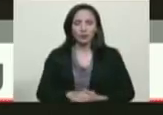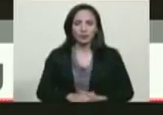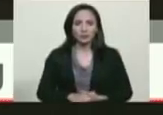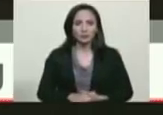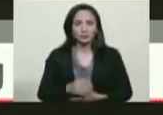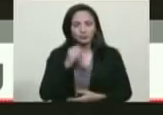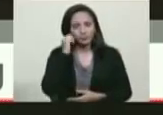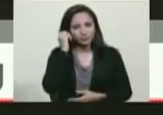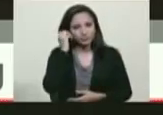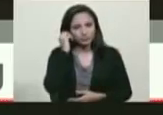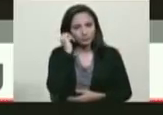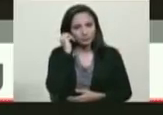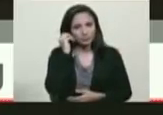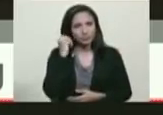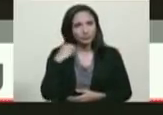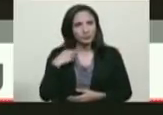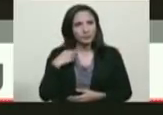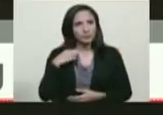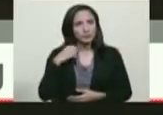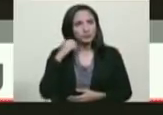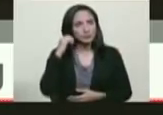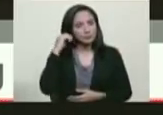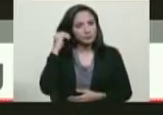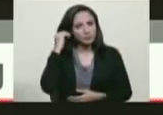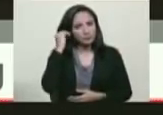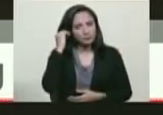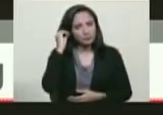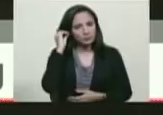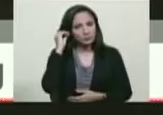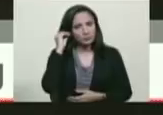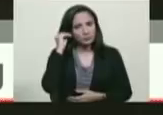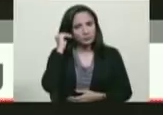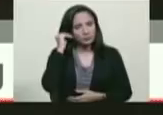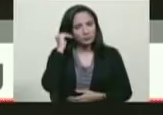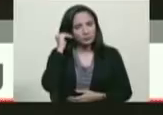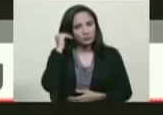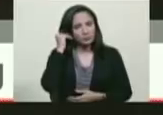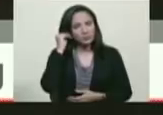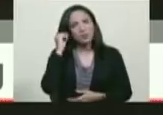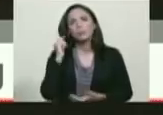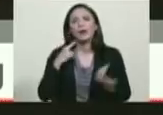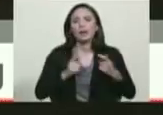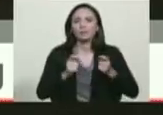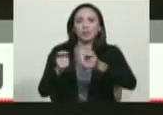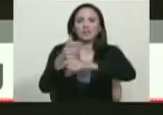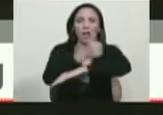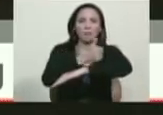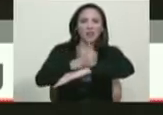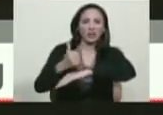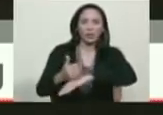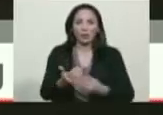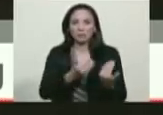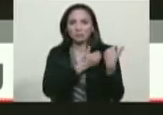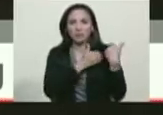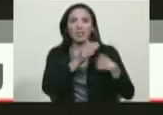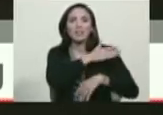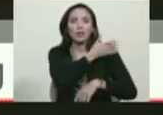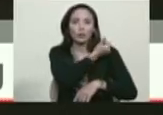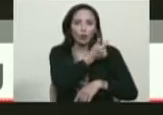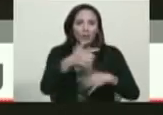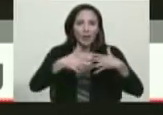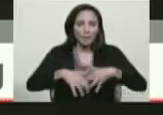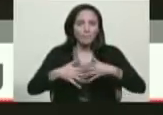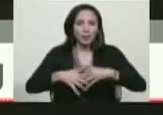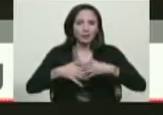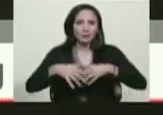de justicia para designar la junta directiva de la misma y de sus empresas filiales. Establecido lo anterior,